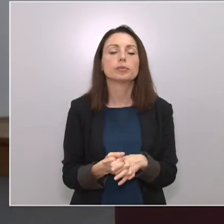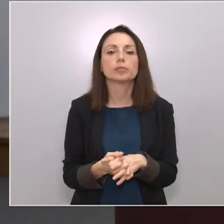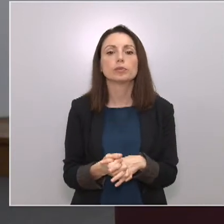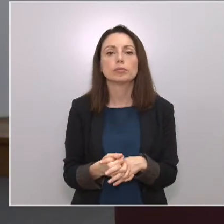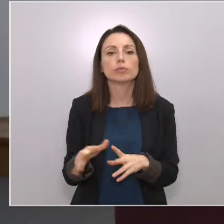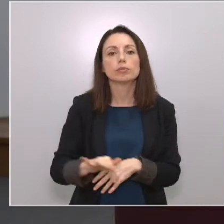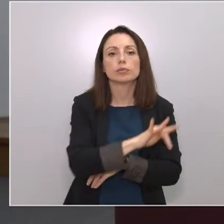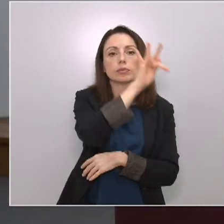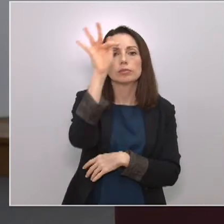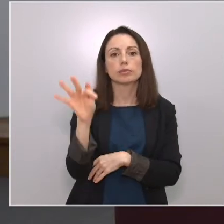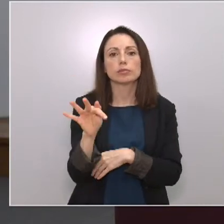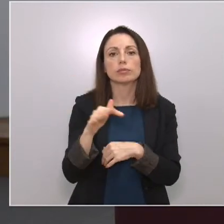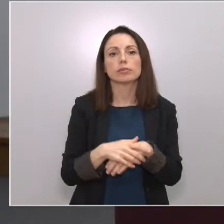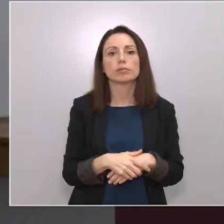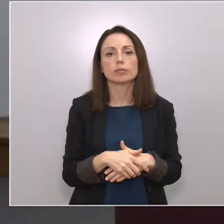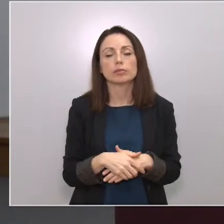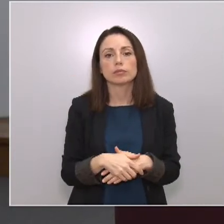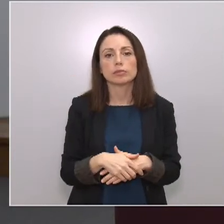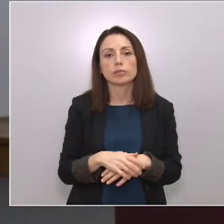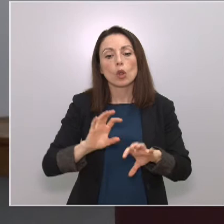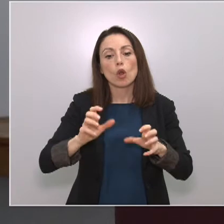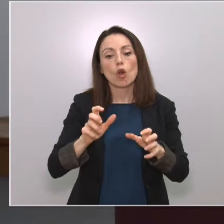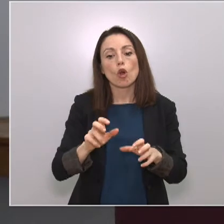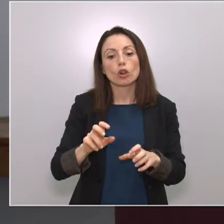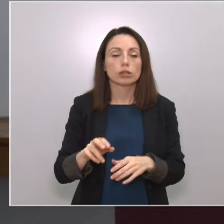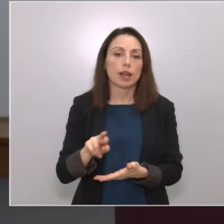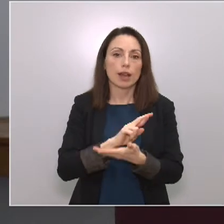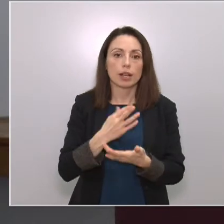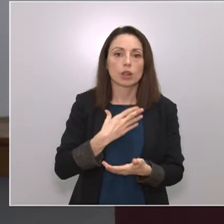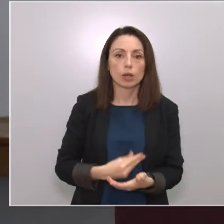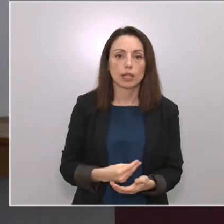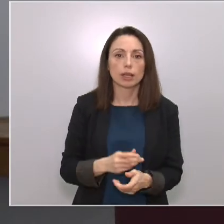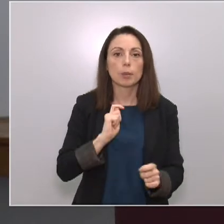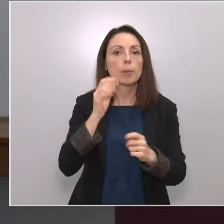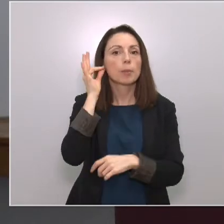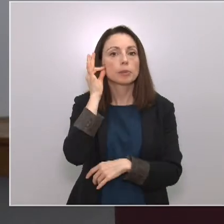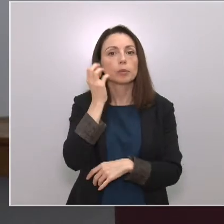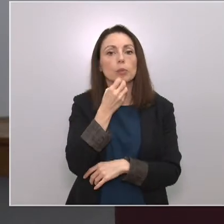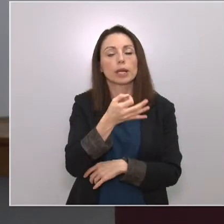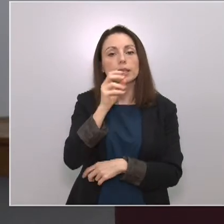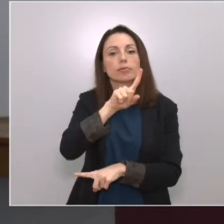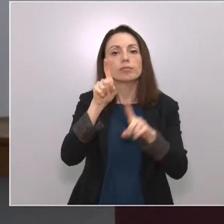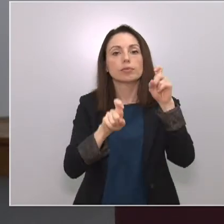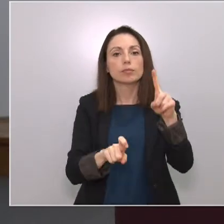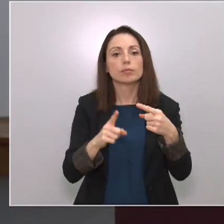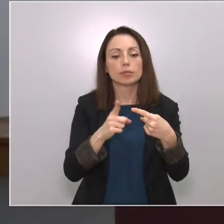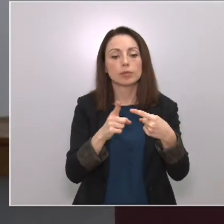A continuación, vamos con Onda Regional de Murcia, con Rebeca Escribano. Buenas tardes. Queríamos preguntarle, primero queremos retomar el tema